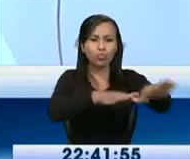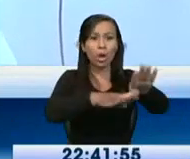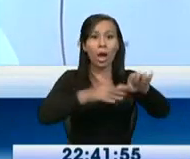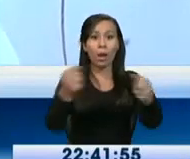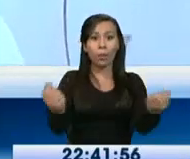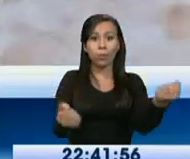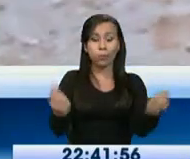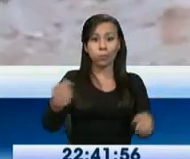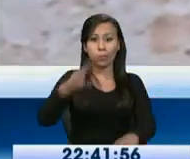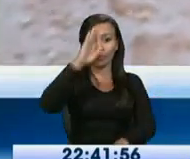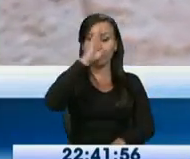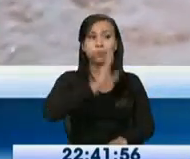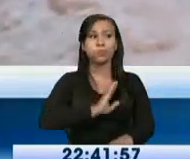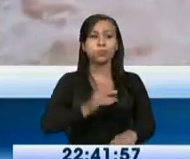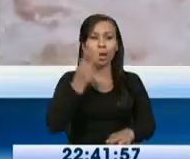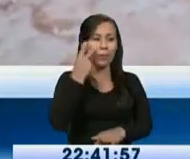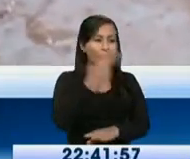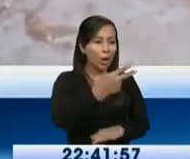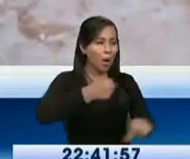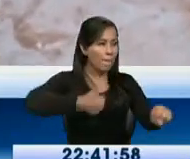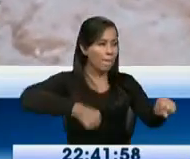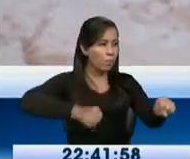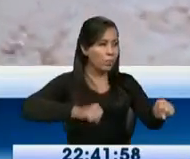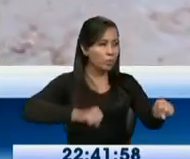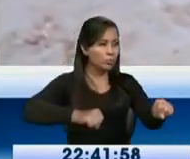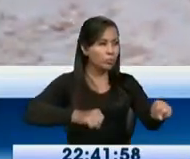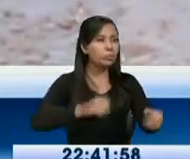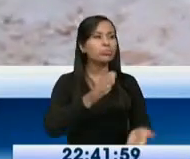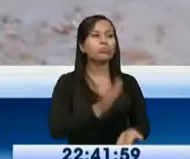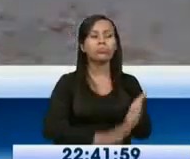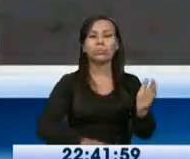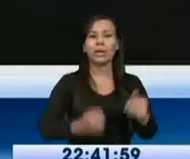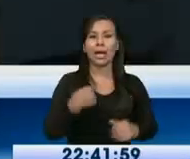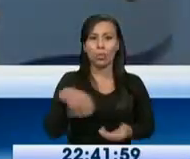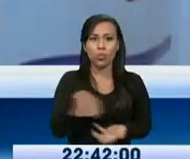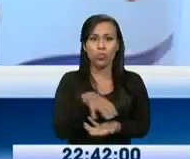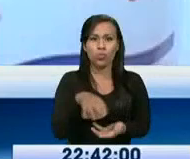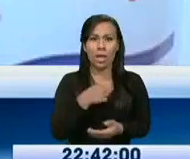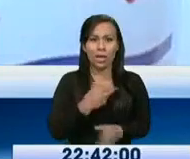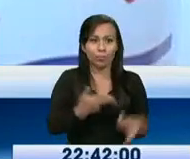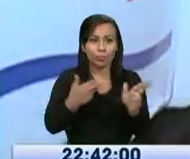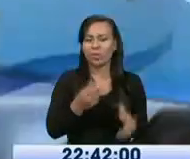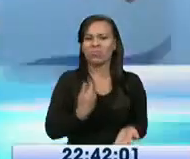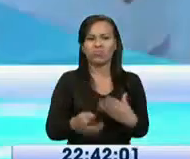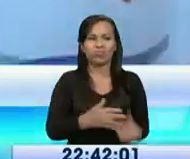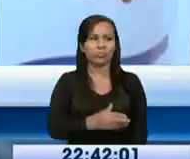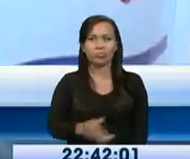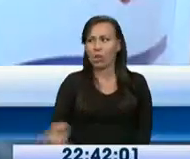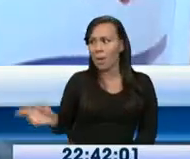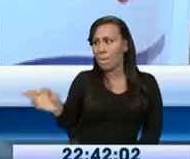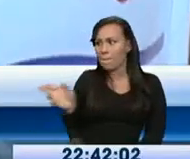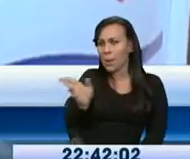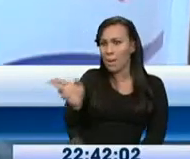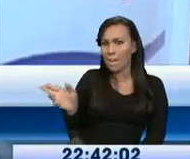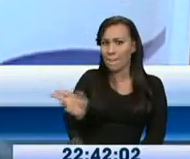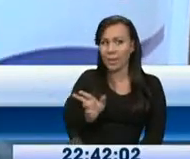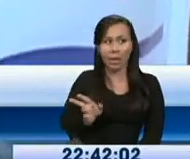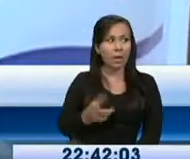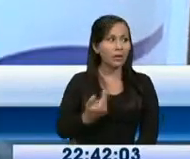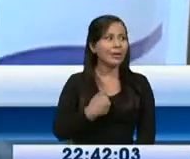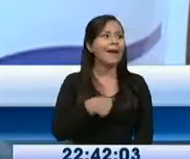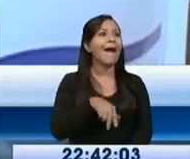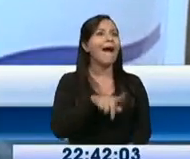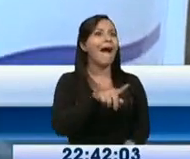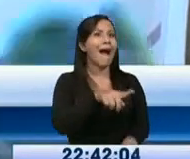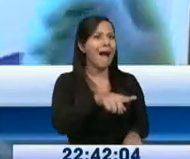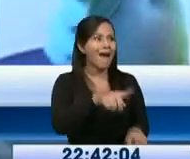patrulleros logró divisar a la motocicleta y el conductor no dudó en disparar. En un parque dispararon 2 tiros y quiere darse una